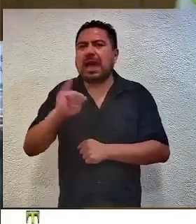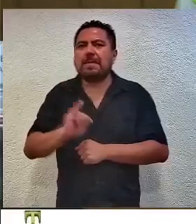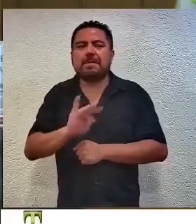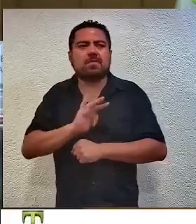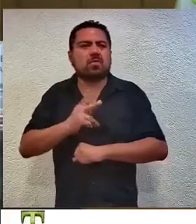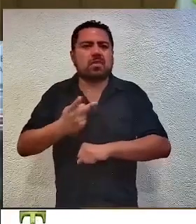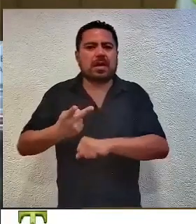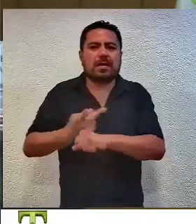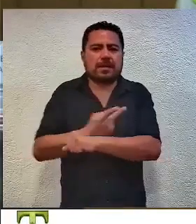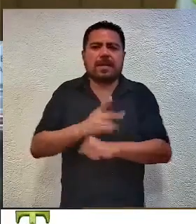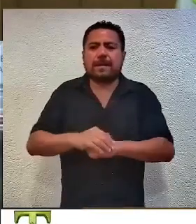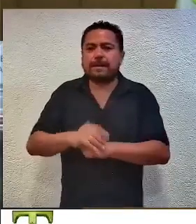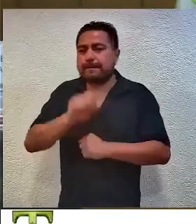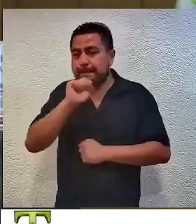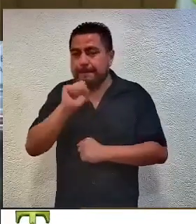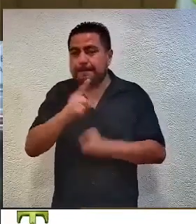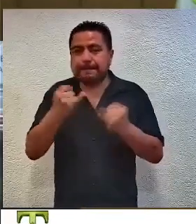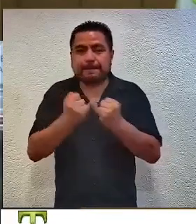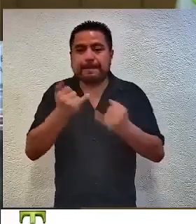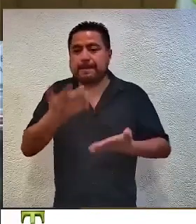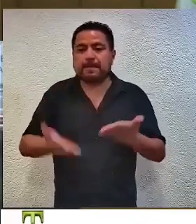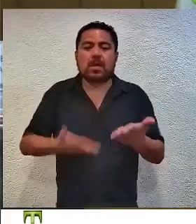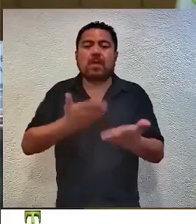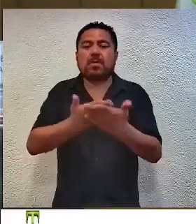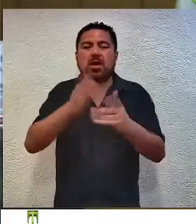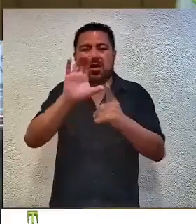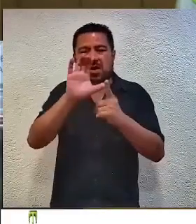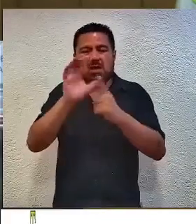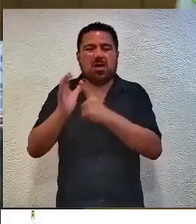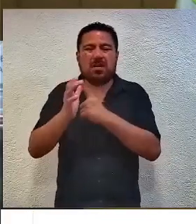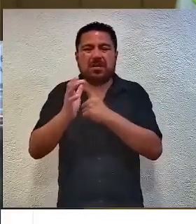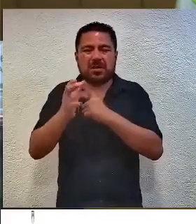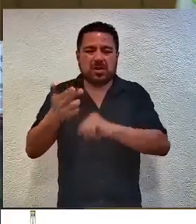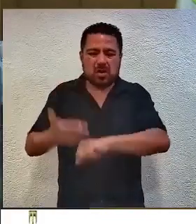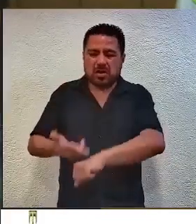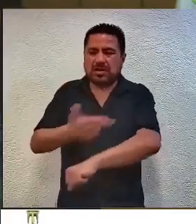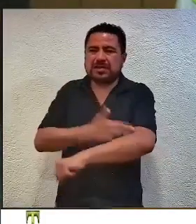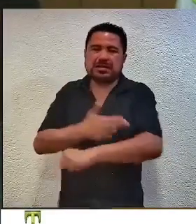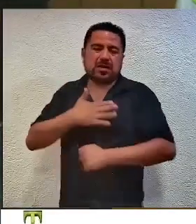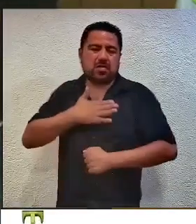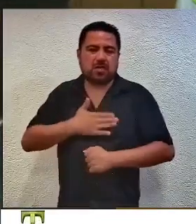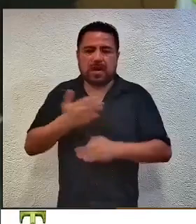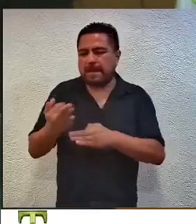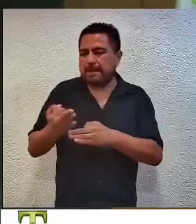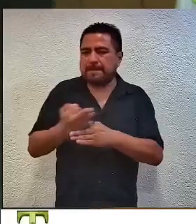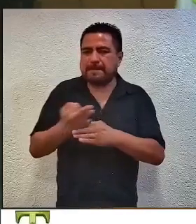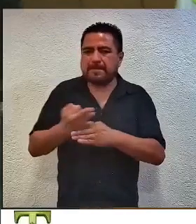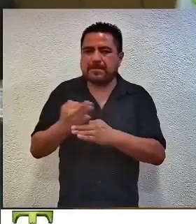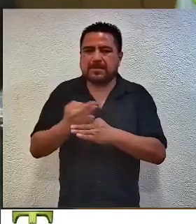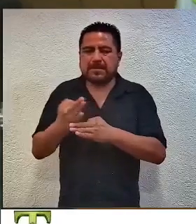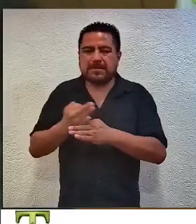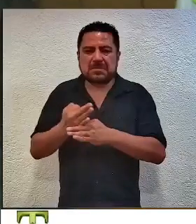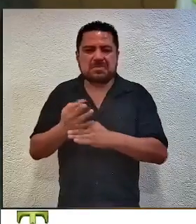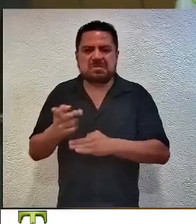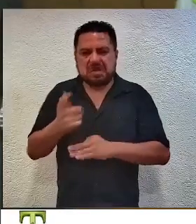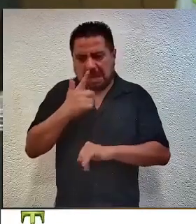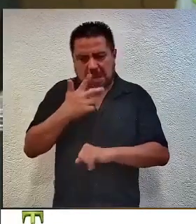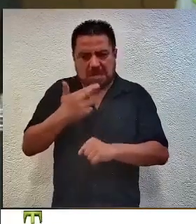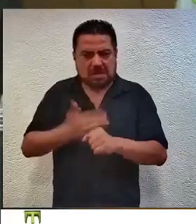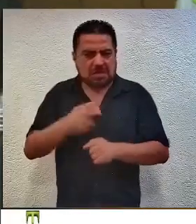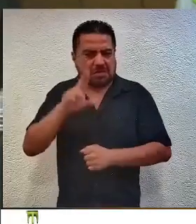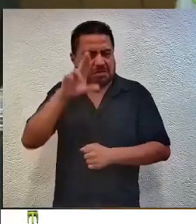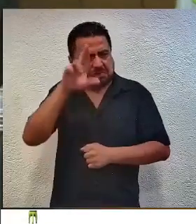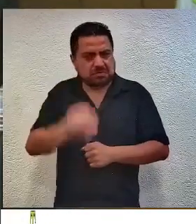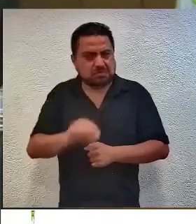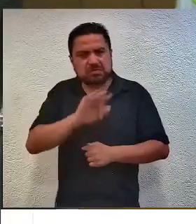existido. También propone declarar que la Comisión de Honestidad y Justicia de Morena es incompetente para investigar